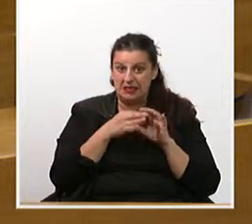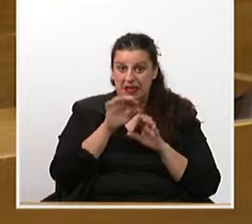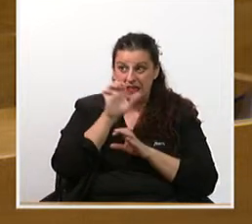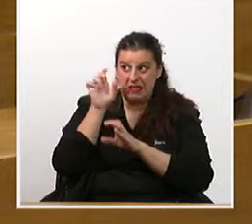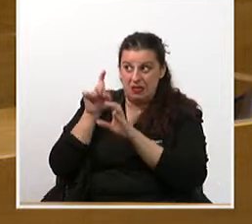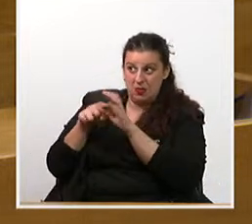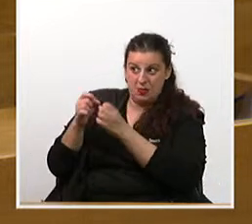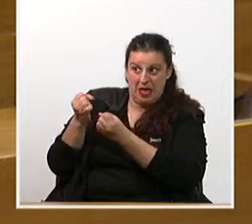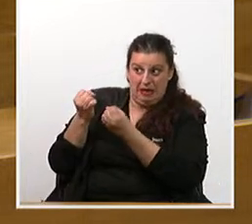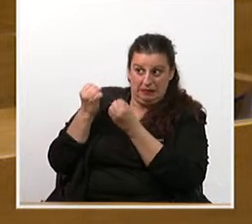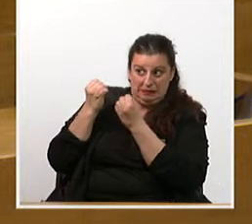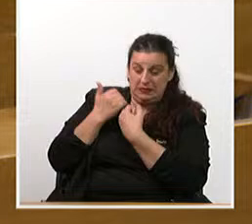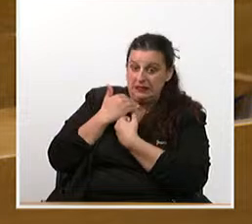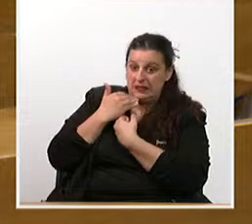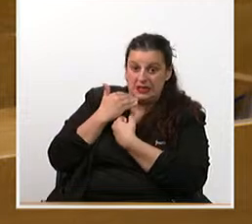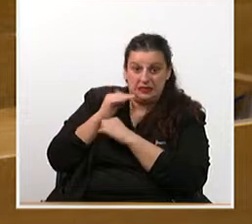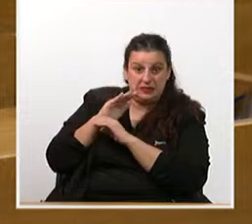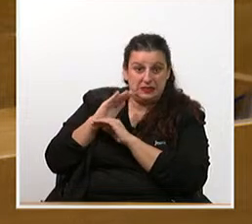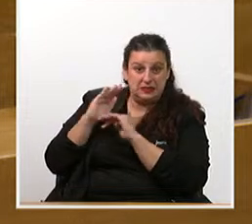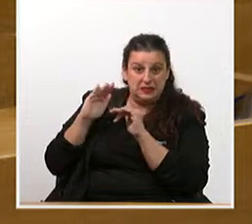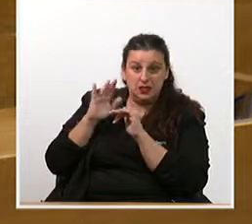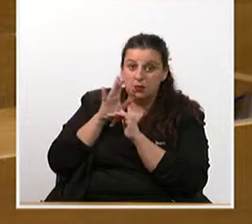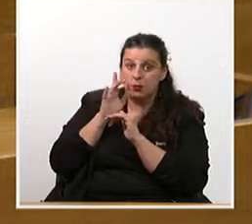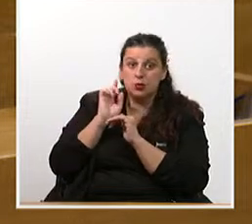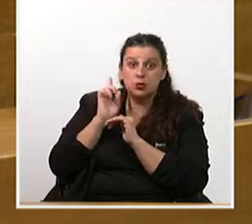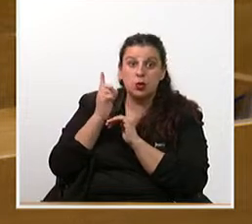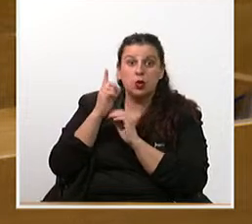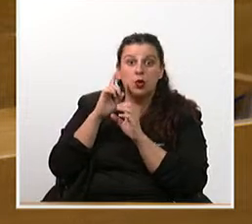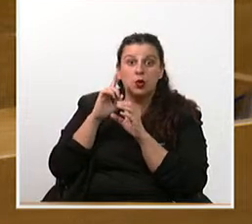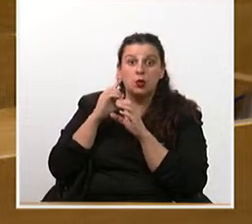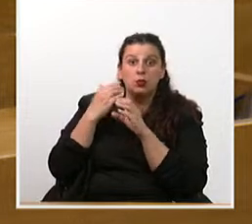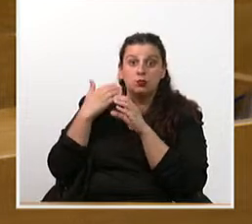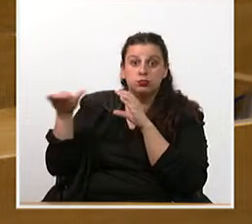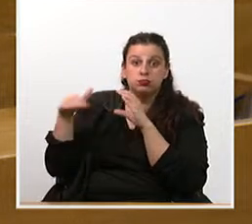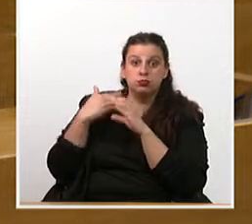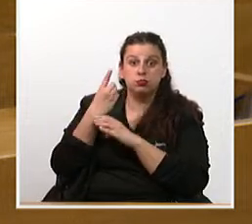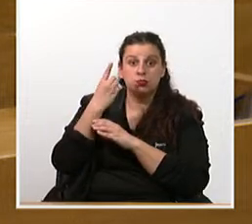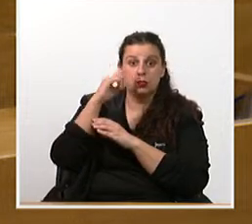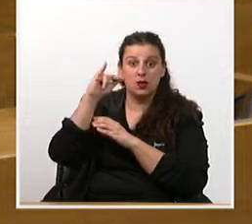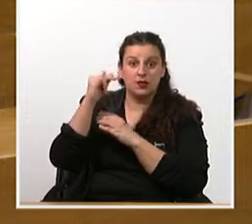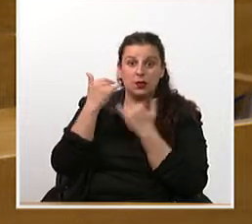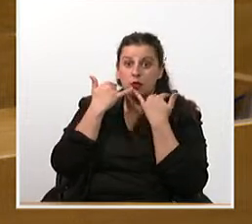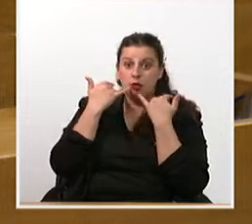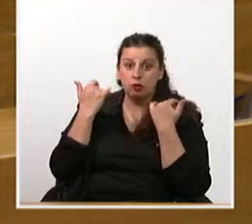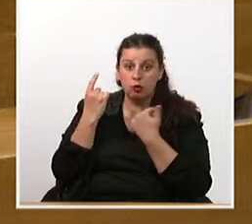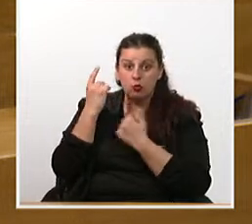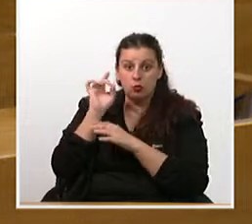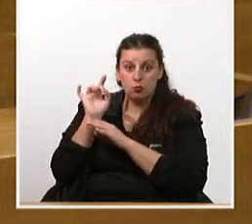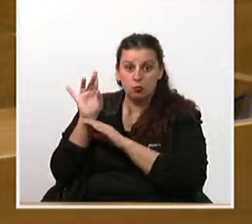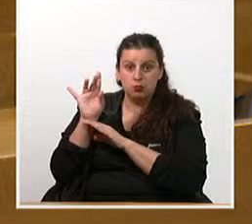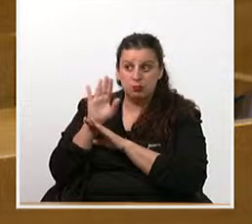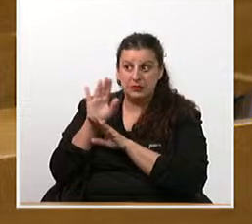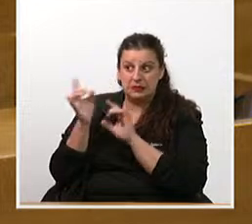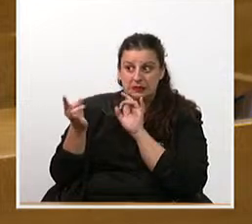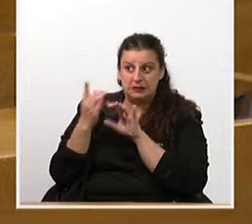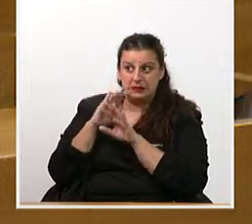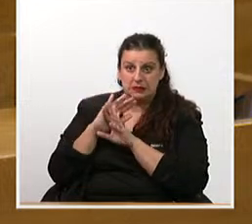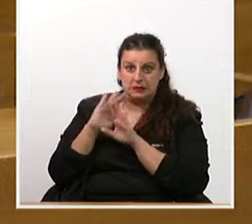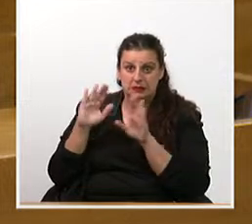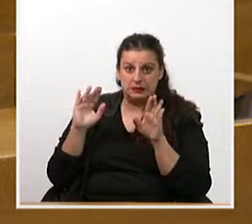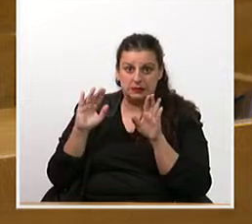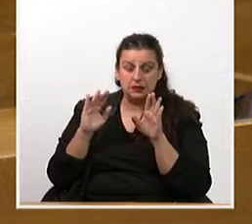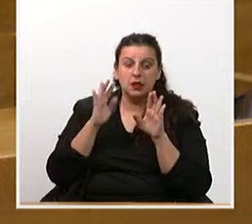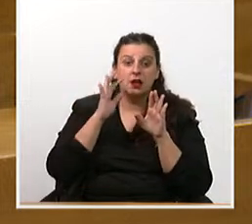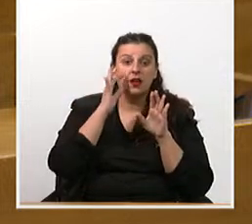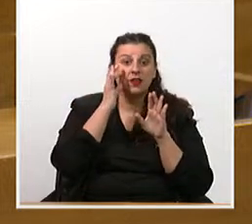semiconductores porque solo se habían cruzado un correo electrónico en todo el primer semestre del año por no hablar y